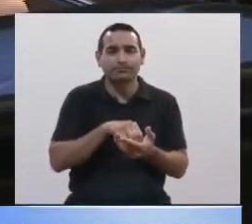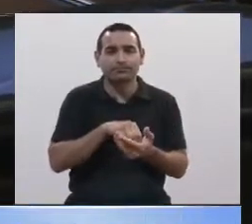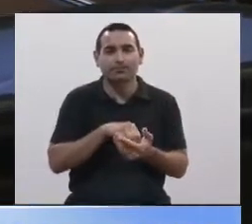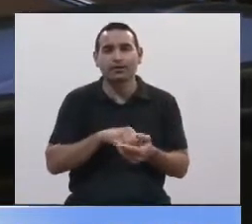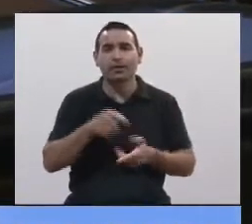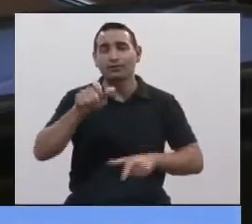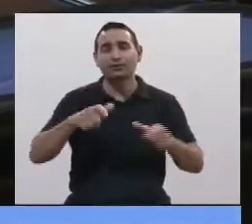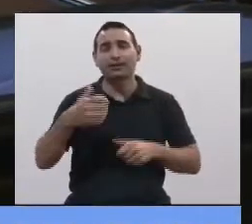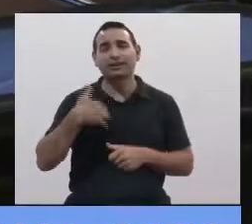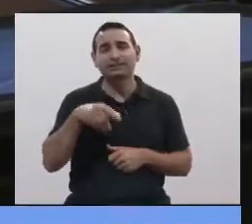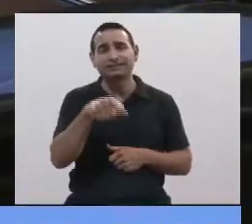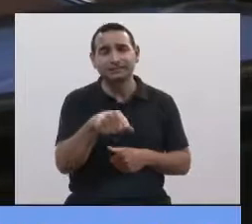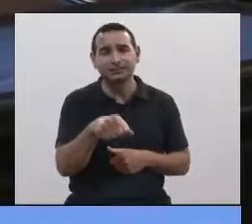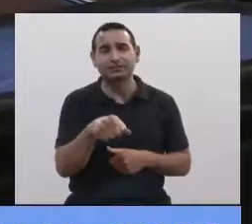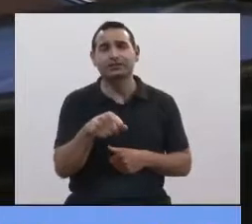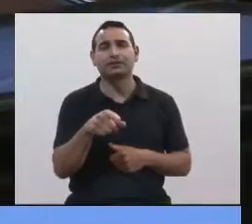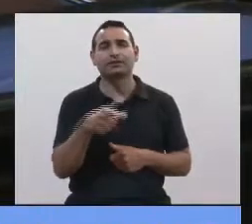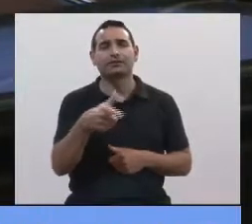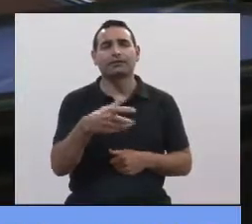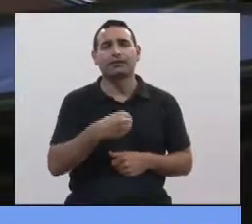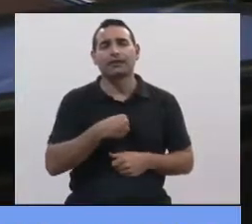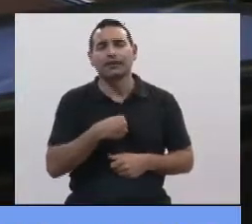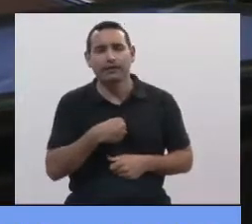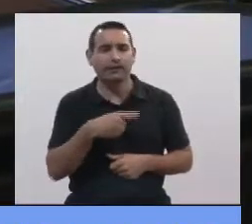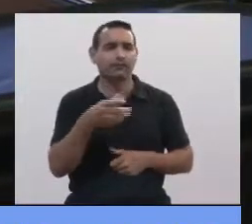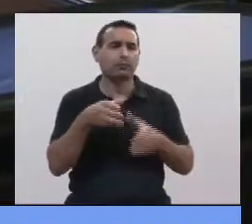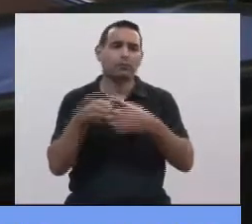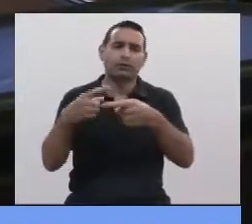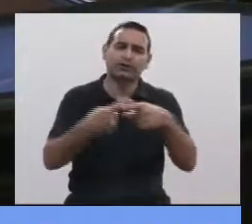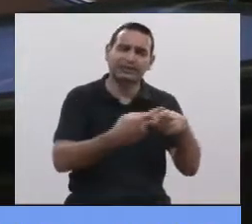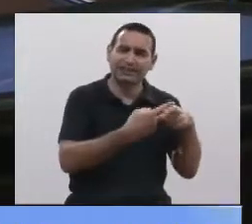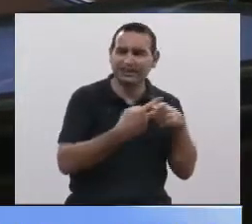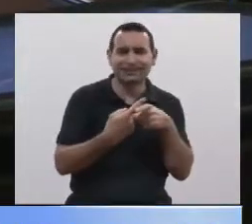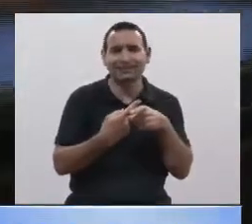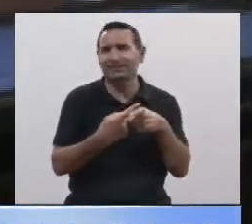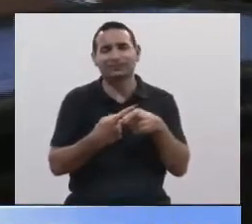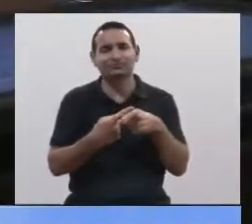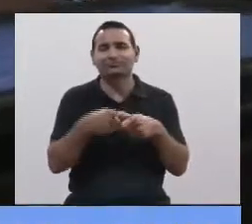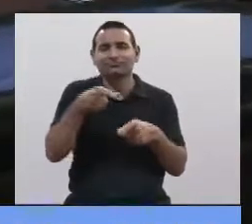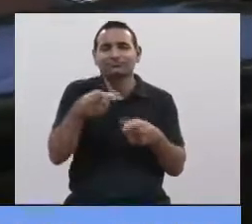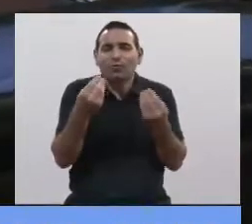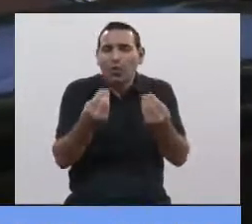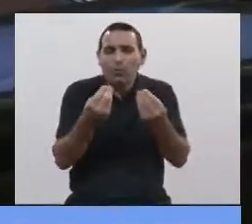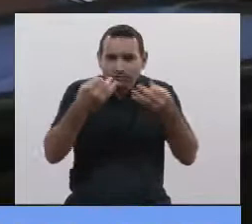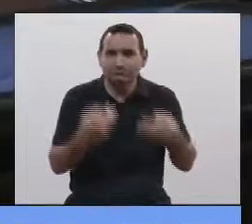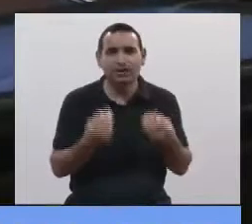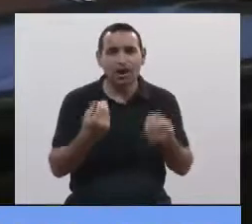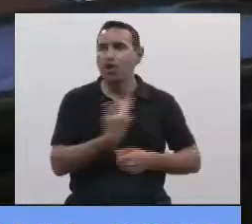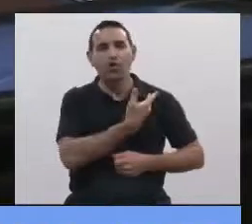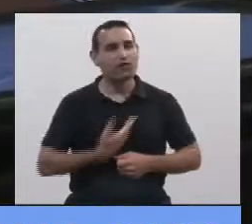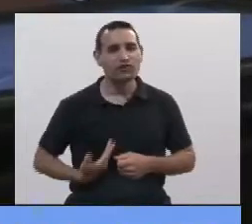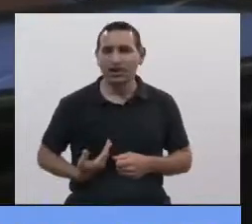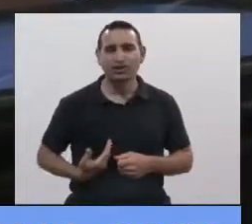de todos los argentinos visibles, ni la iglesia, ni los partidos. El acuerdo tiene que ser entre el gobierno